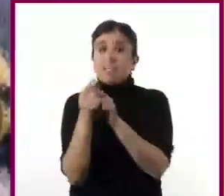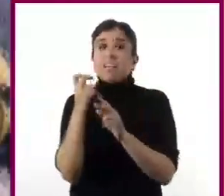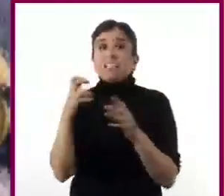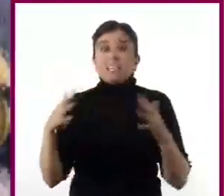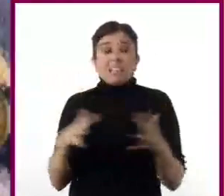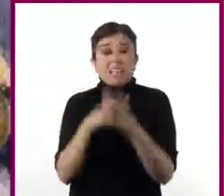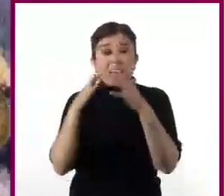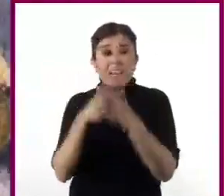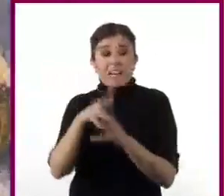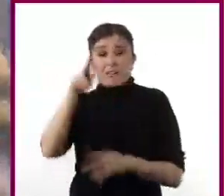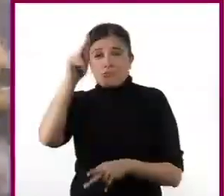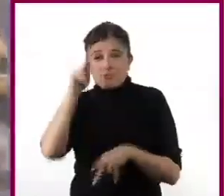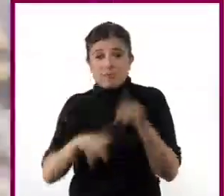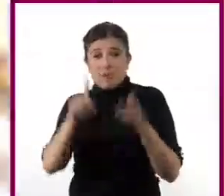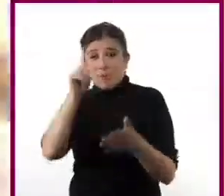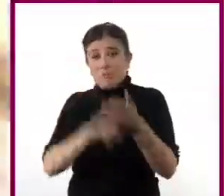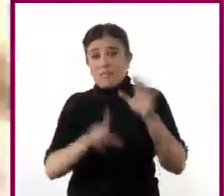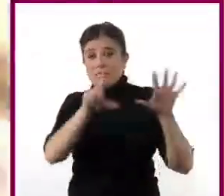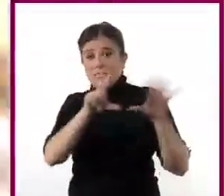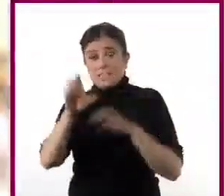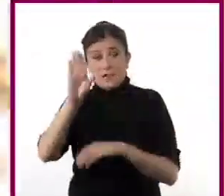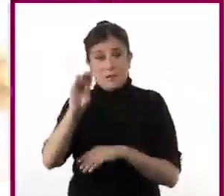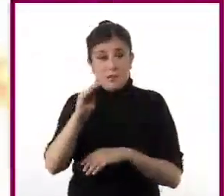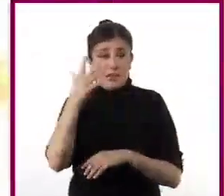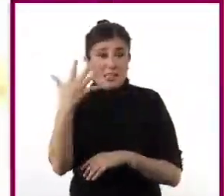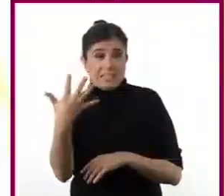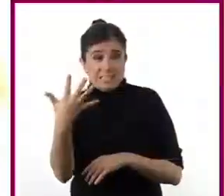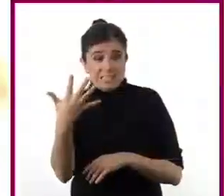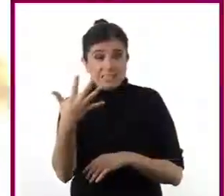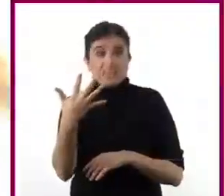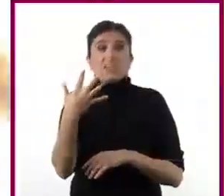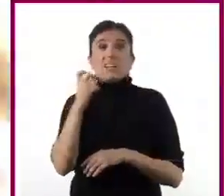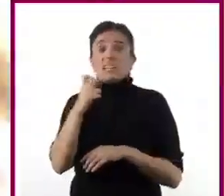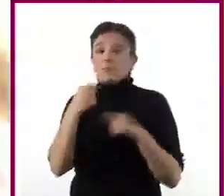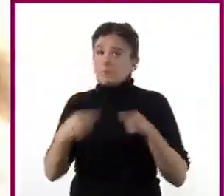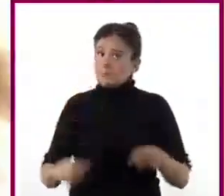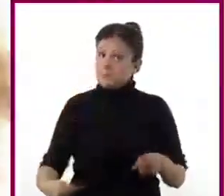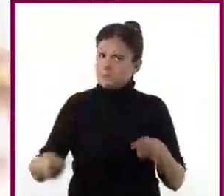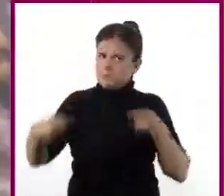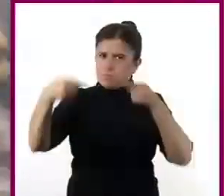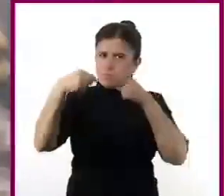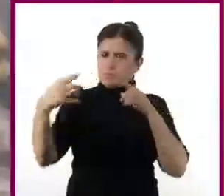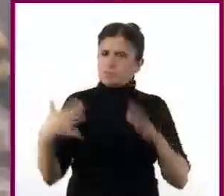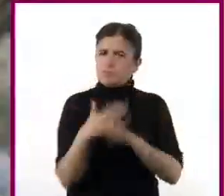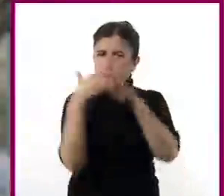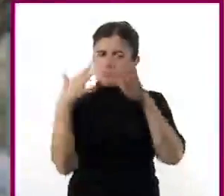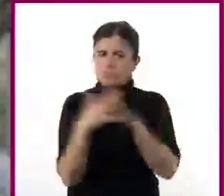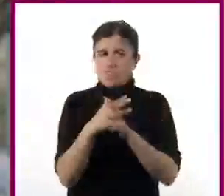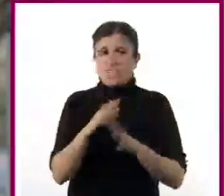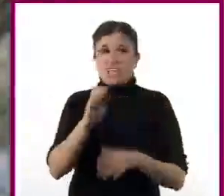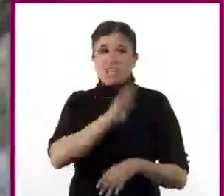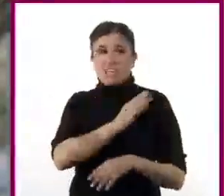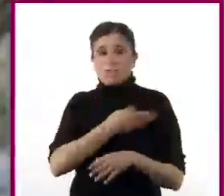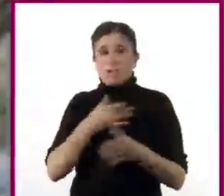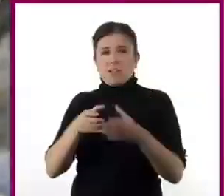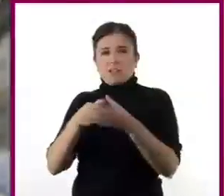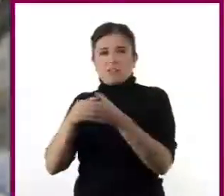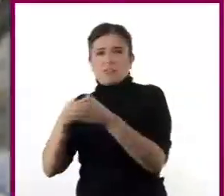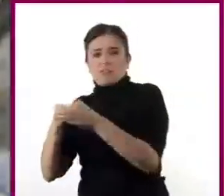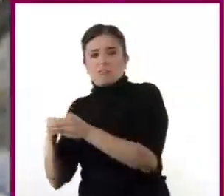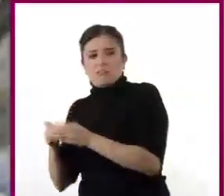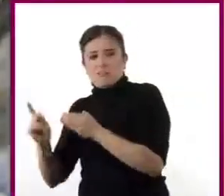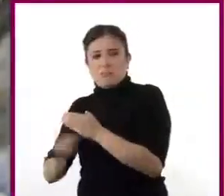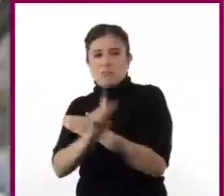es ininterrumpida desde 1795. Es una confrontación que aísla a España frente a sus